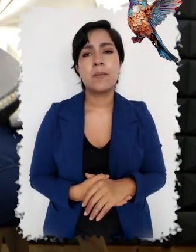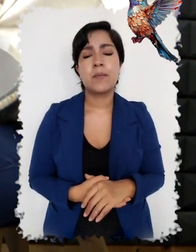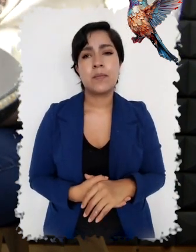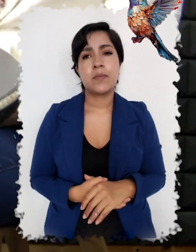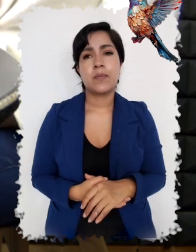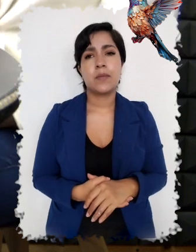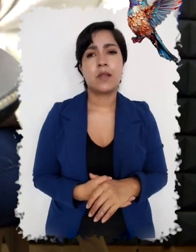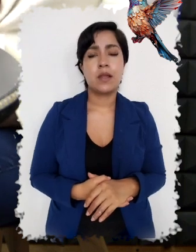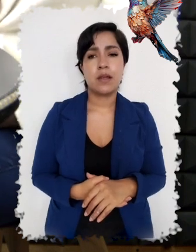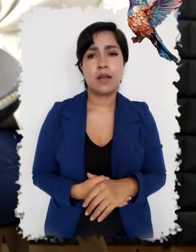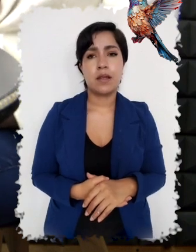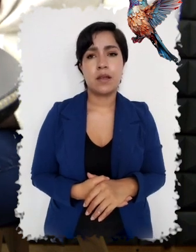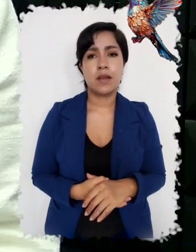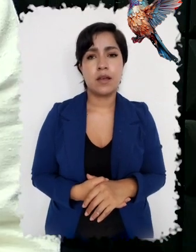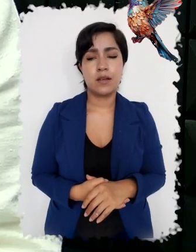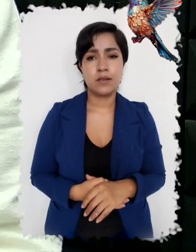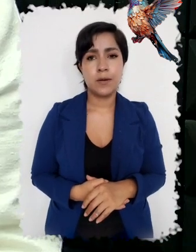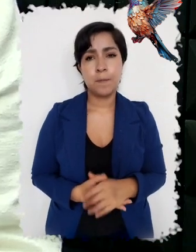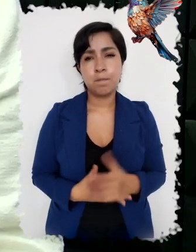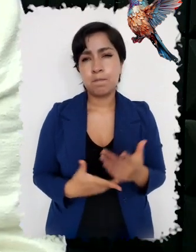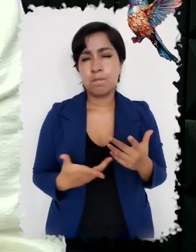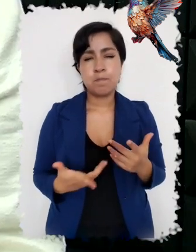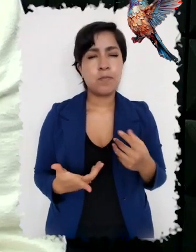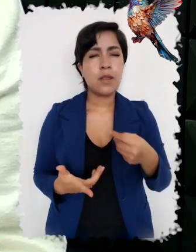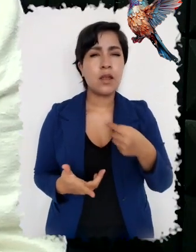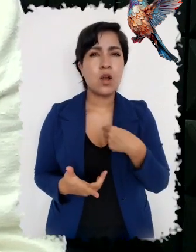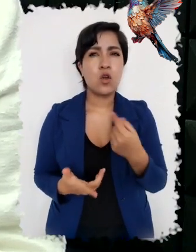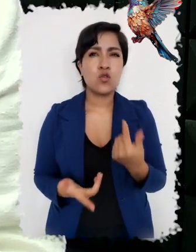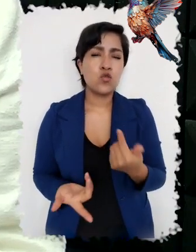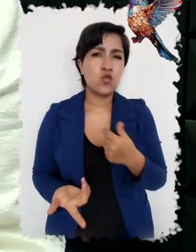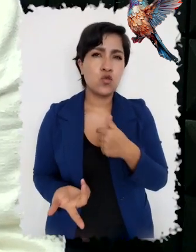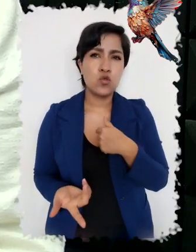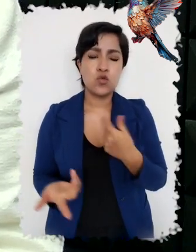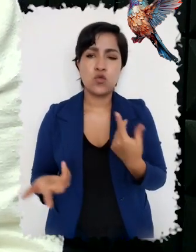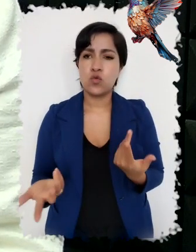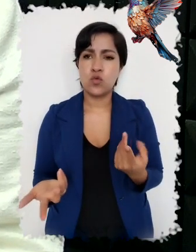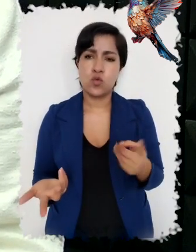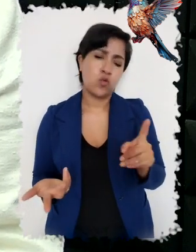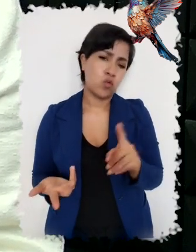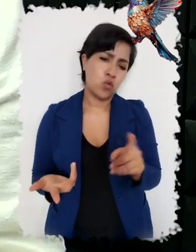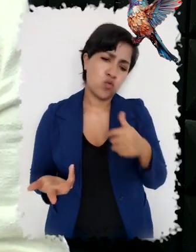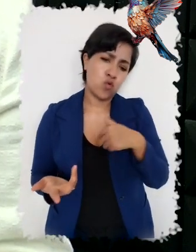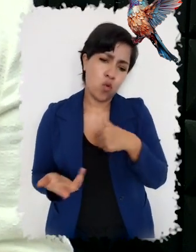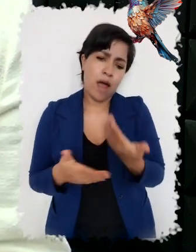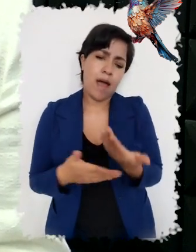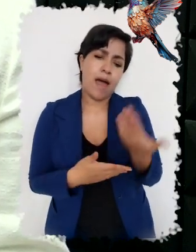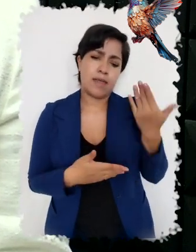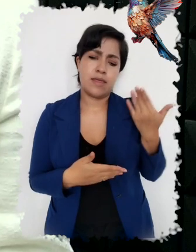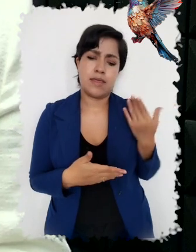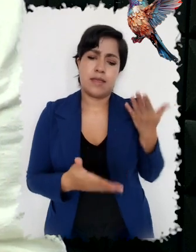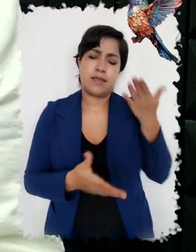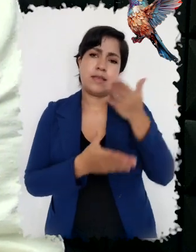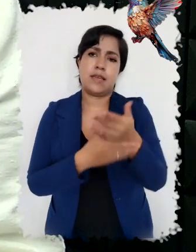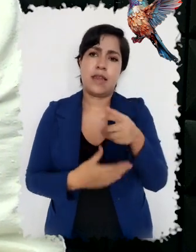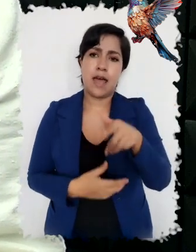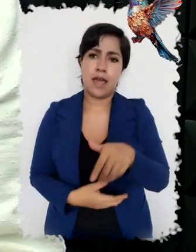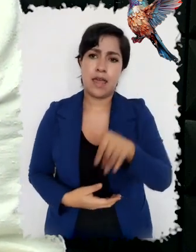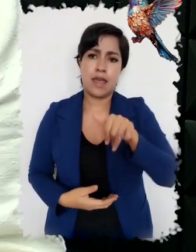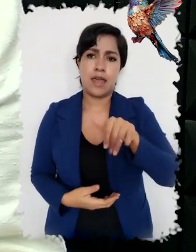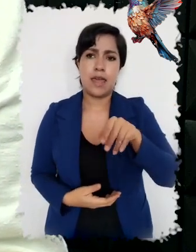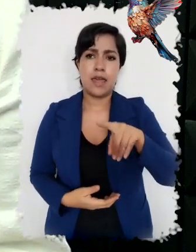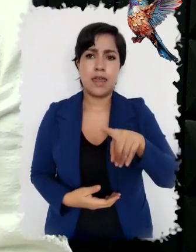ahí yo este yo no yo estuve ahí un tiempo